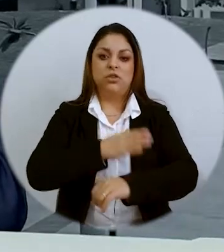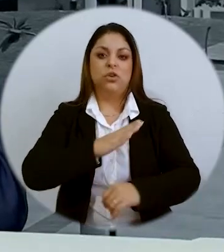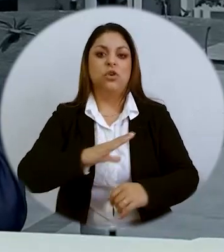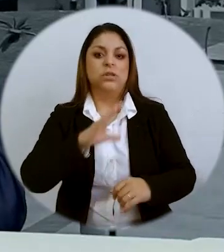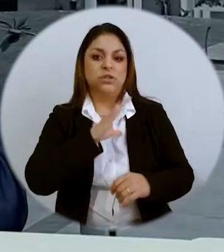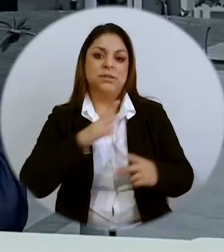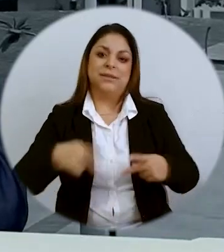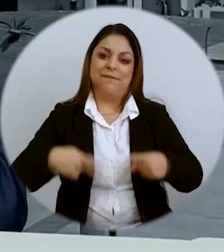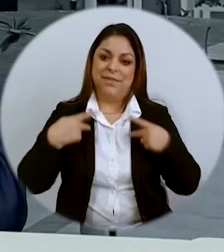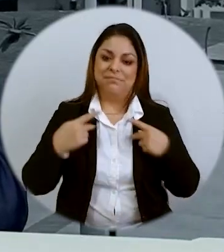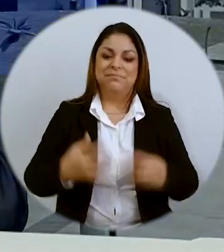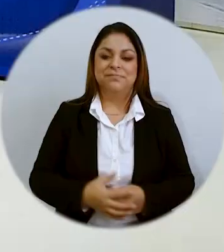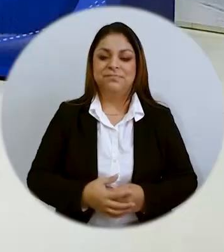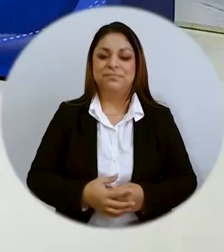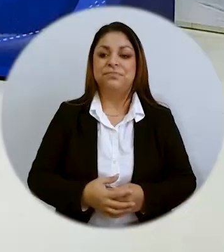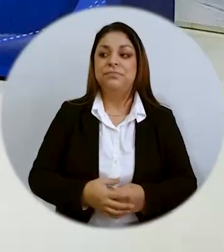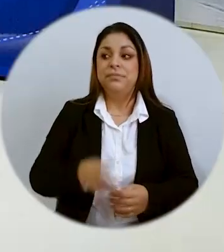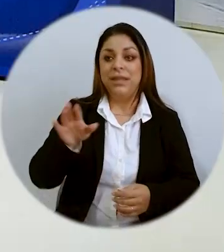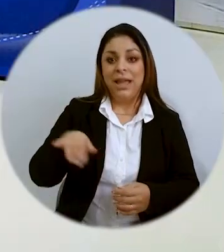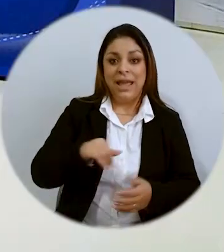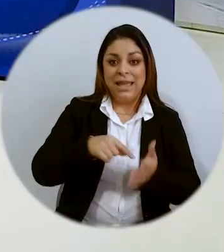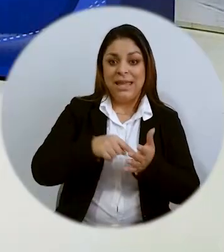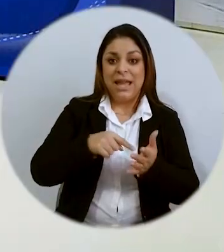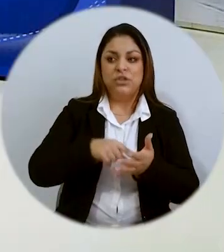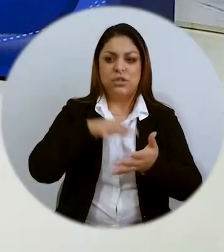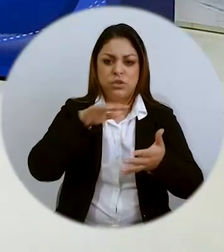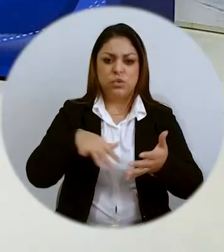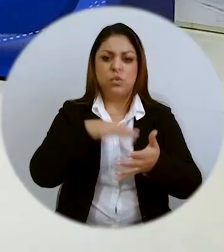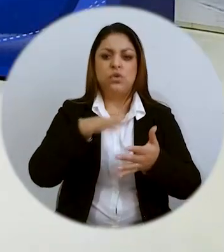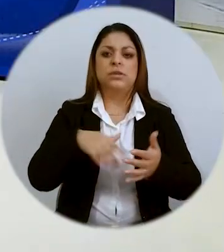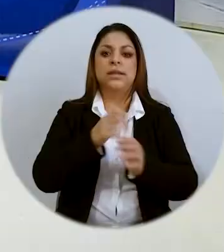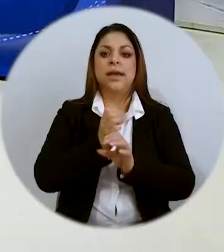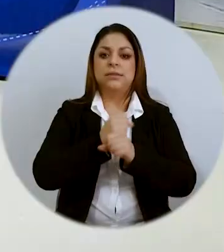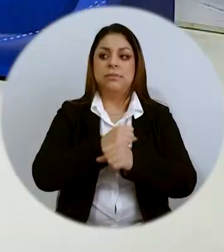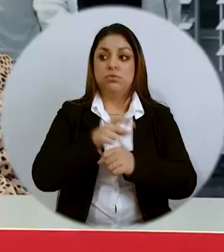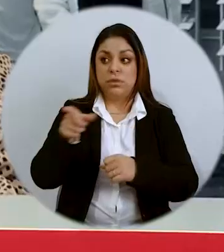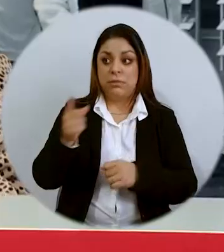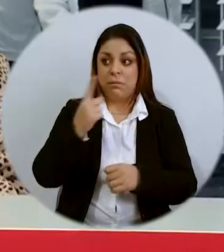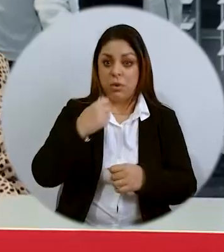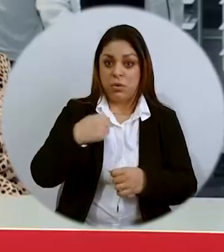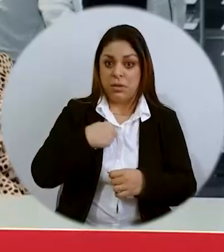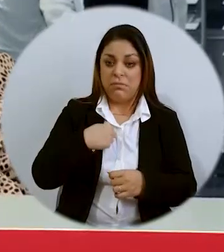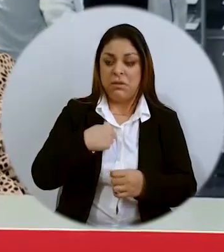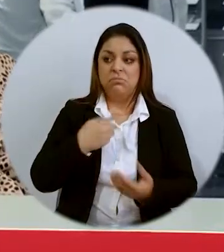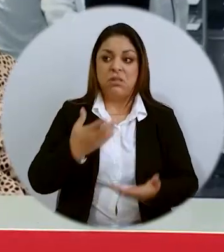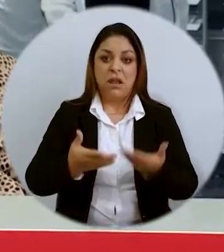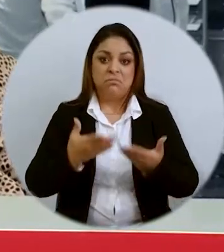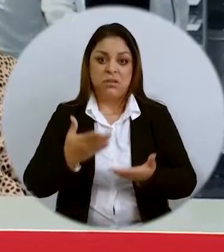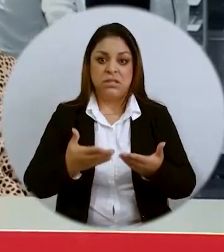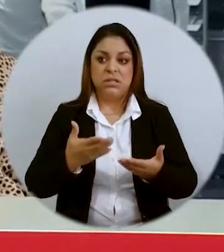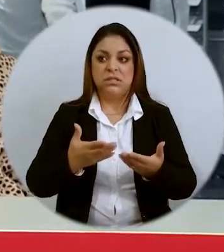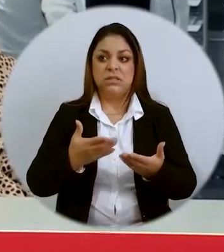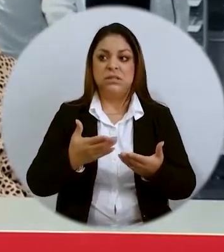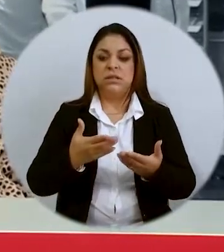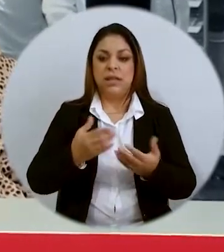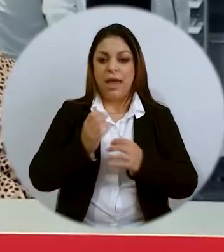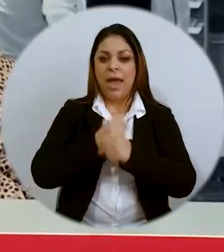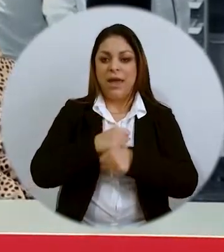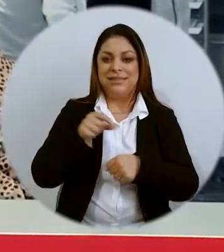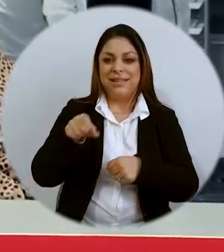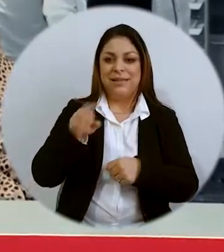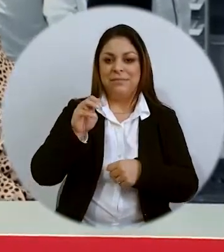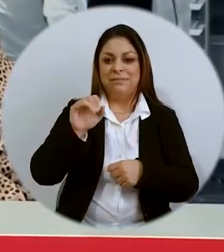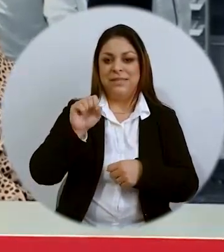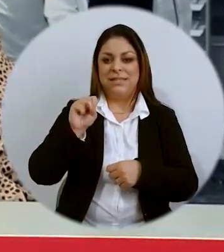las condiciones de vida. Y Maribel, y estos estudios que hacemos, si usted me pregunta a mí, tal vez de los que se hacen en MISIT, este es